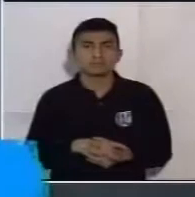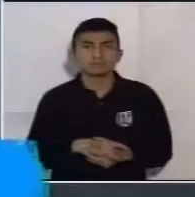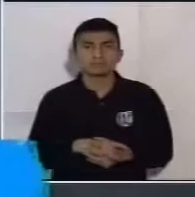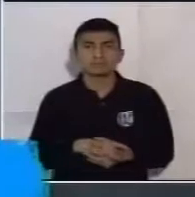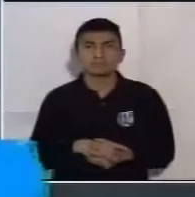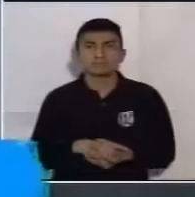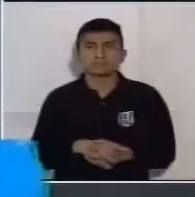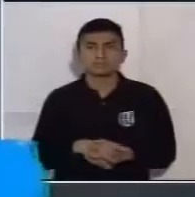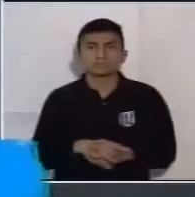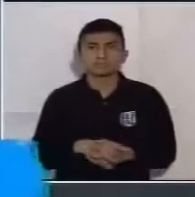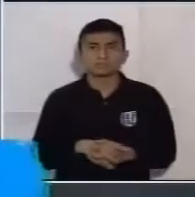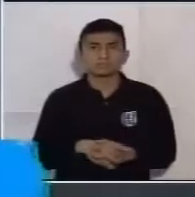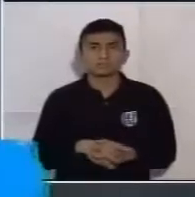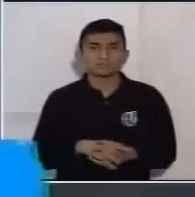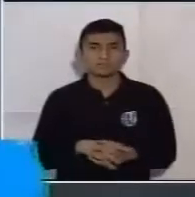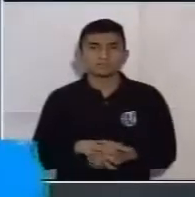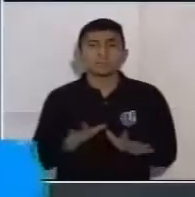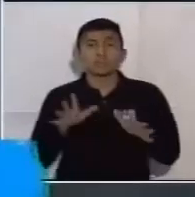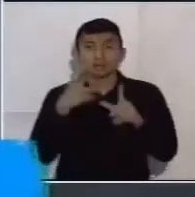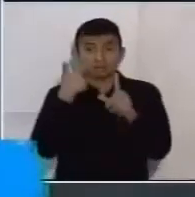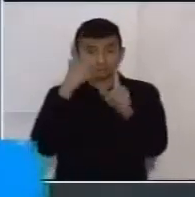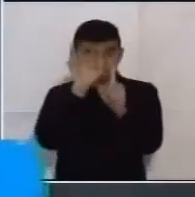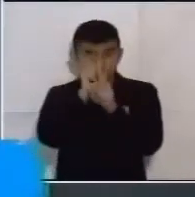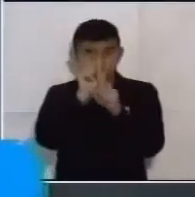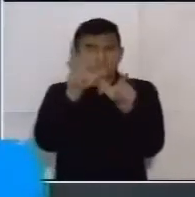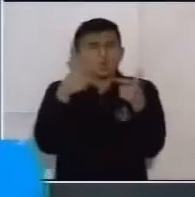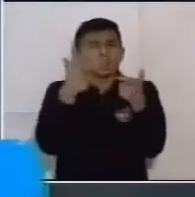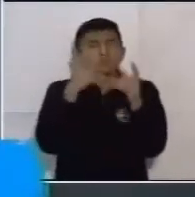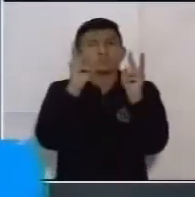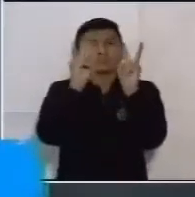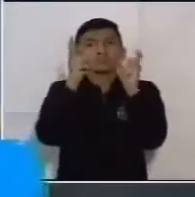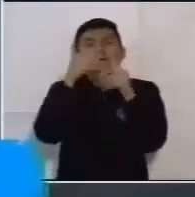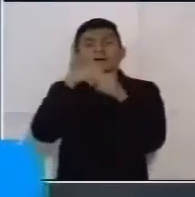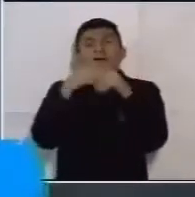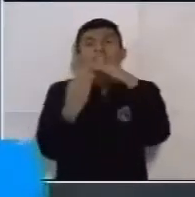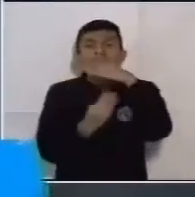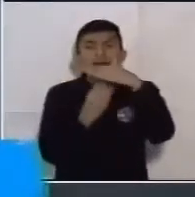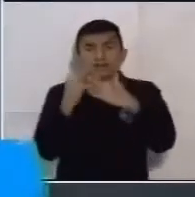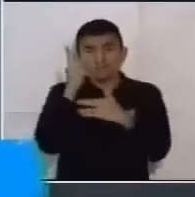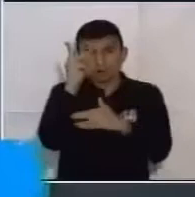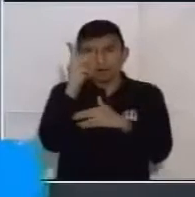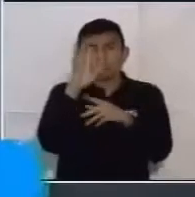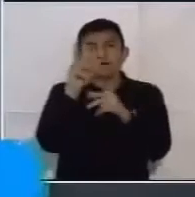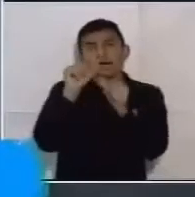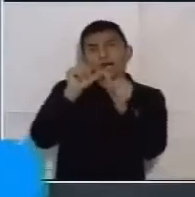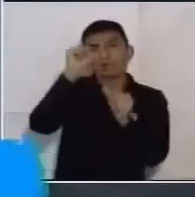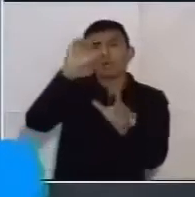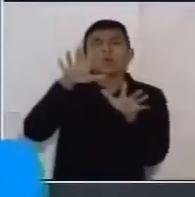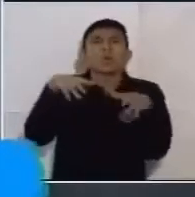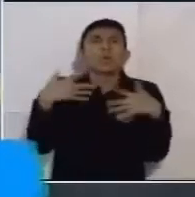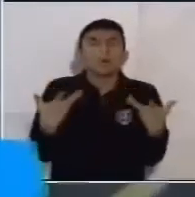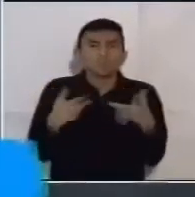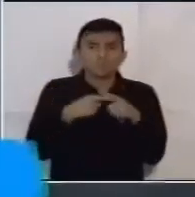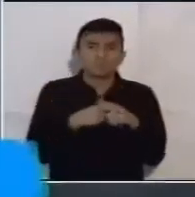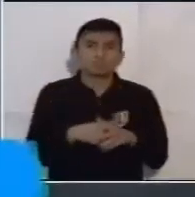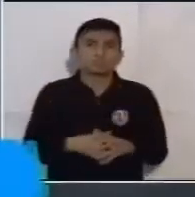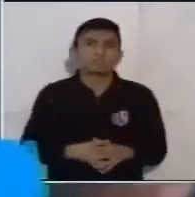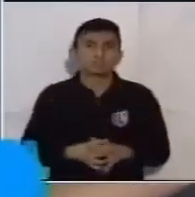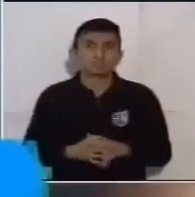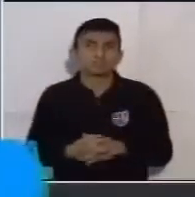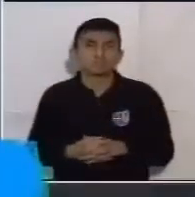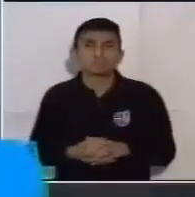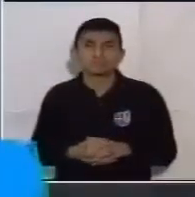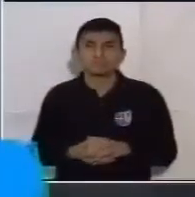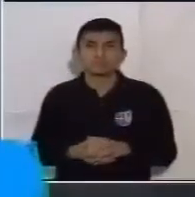Inmediatamente nos damos cuenta cuál es la base y cuál es la altura. ¿Sí? Aquí está su base y aquí está su altura.